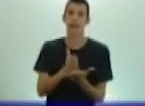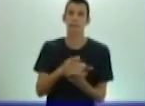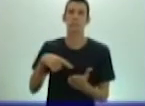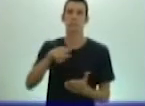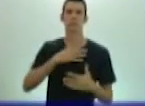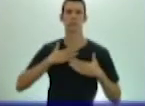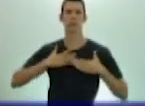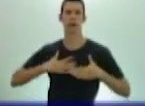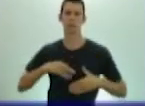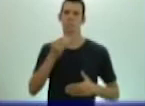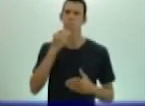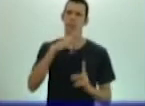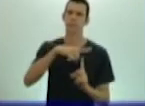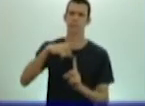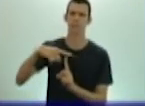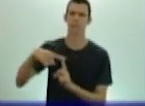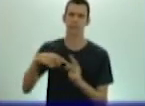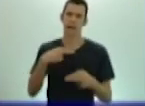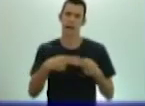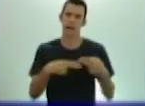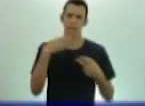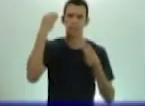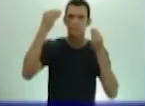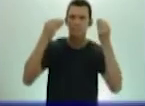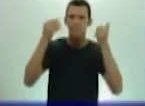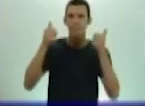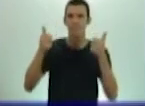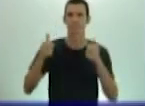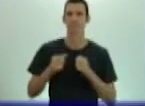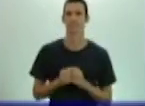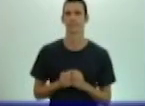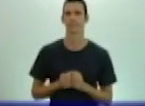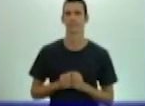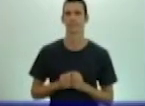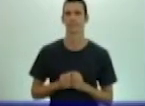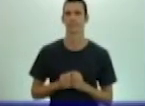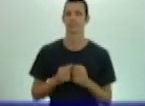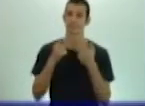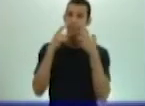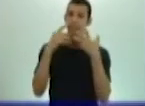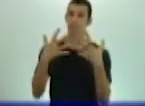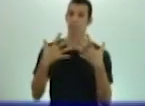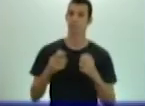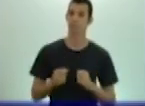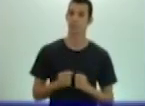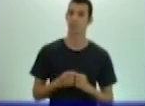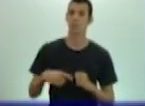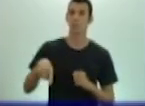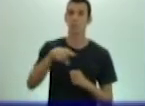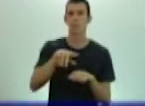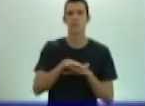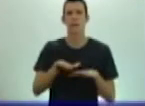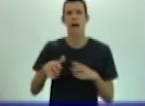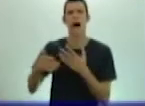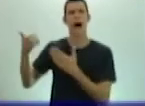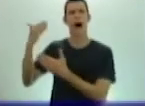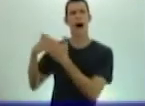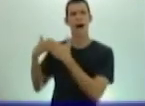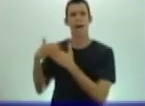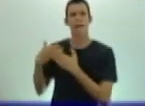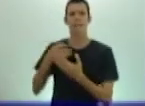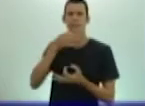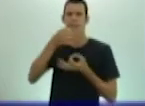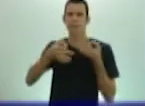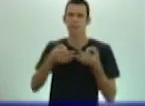una de estas actividades. Es importante también, estudiantes, que ustedes recuerden, porque además lo recibieron en contenido, que